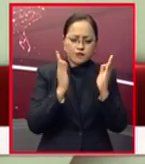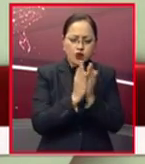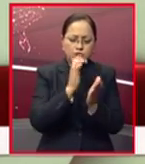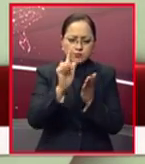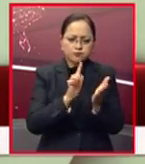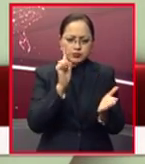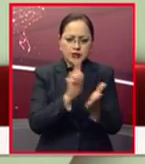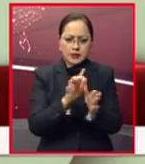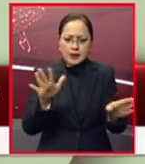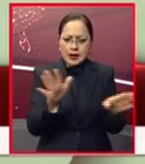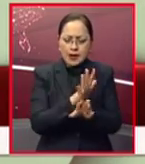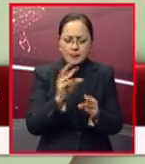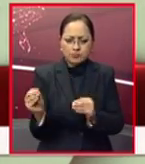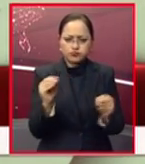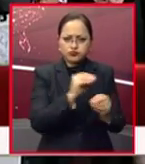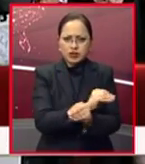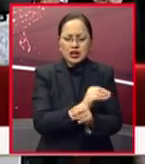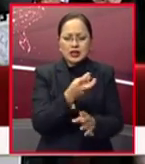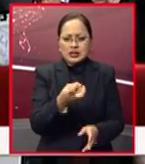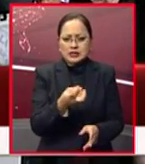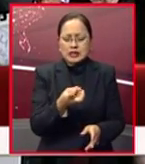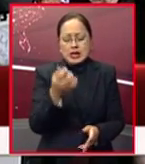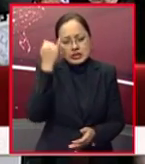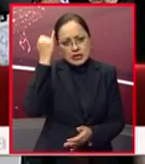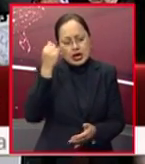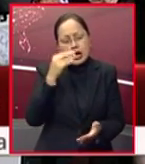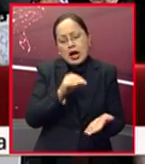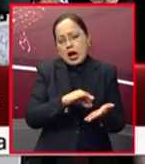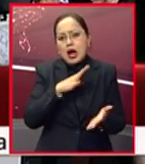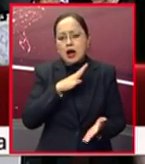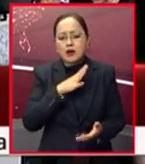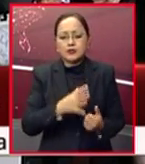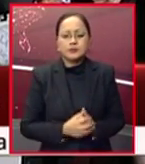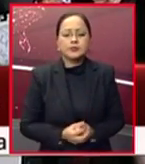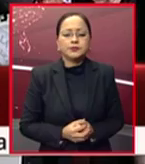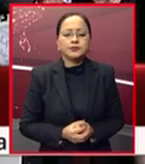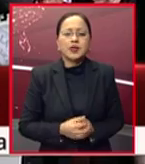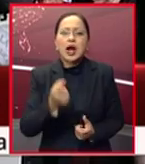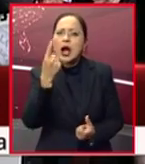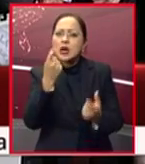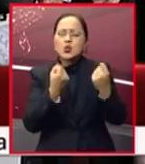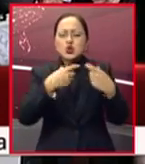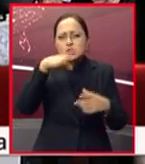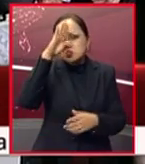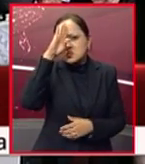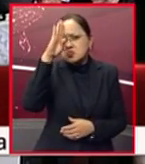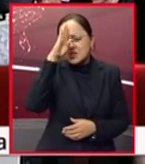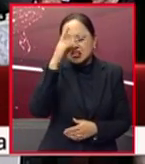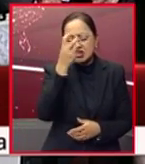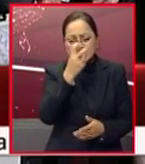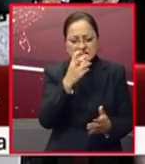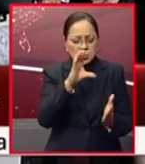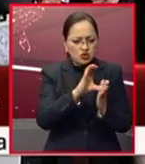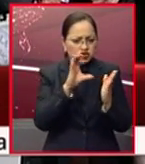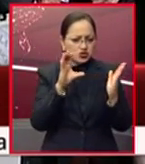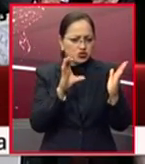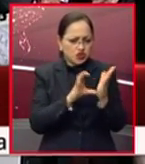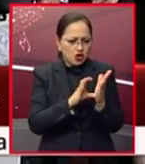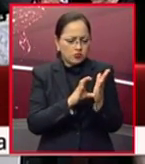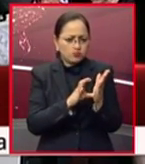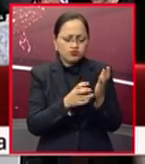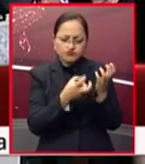que sustituya al actual. Yo me inscribo en la corriente de aquellos que consideran que esta es